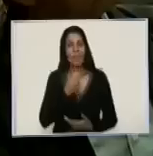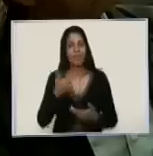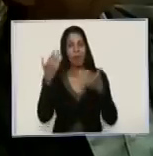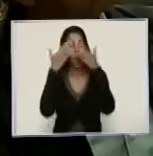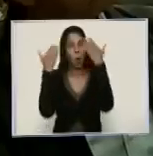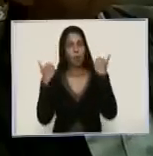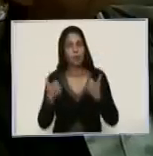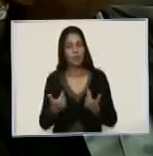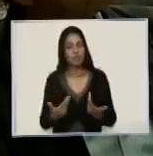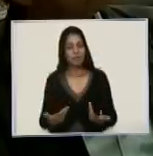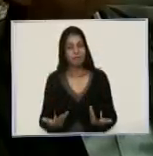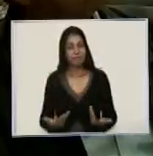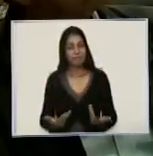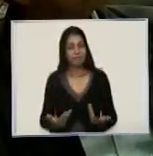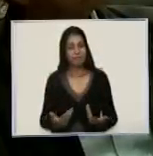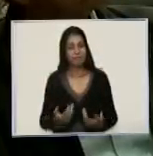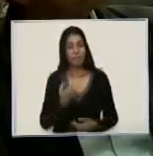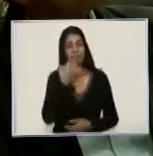Lo cierto es